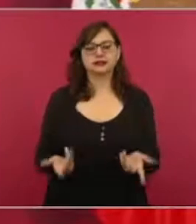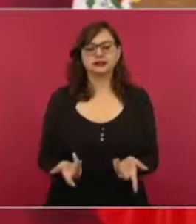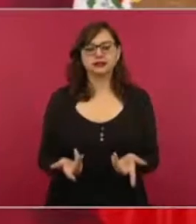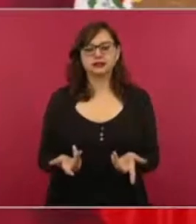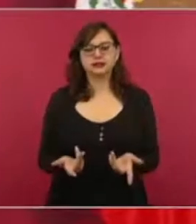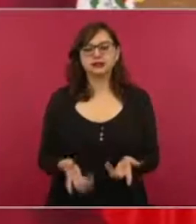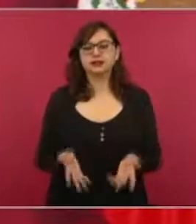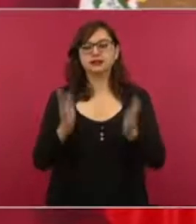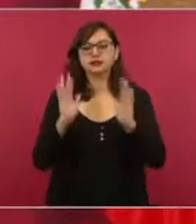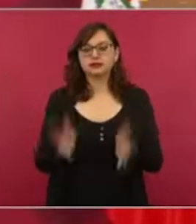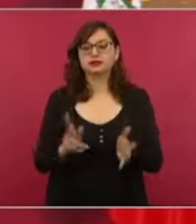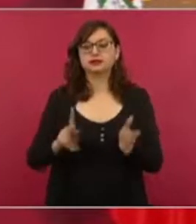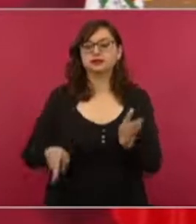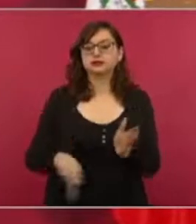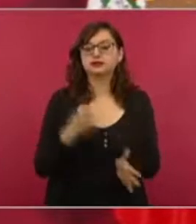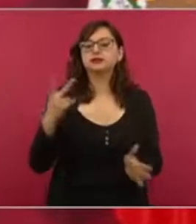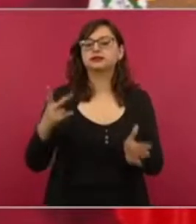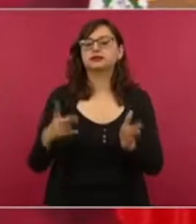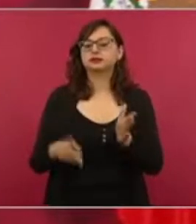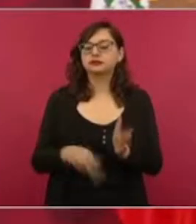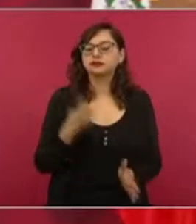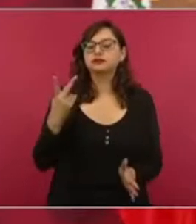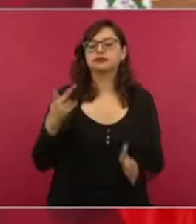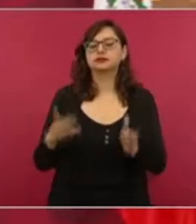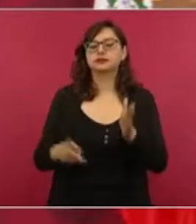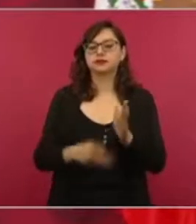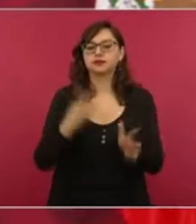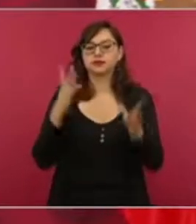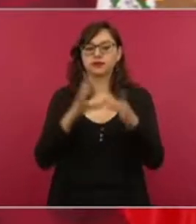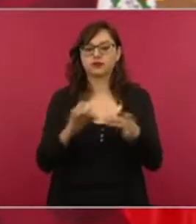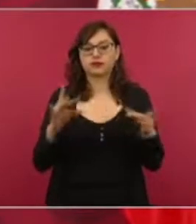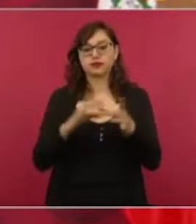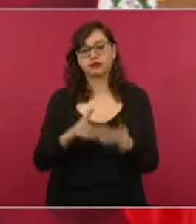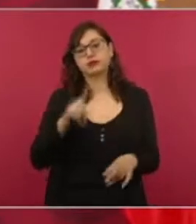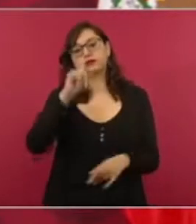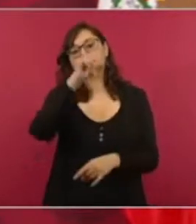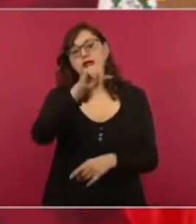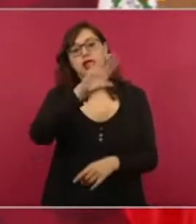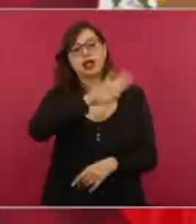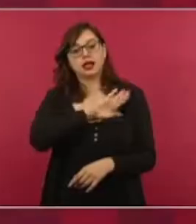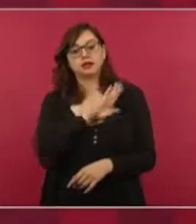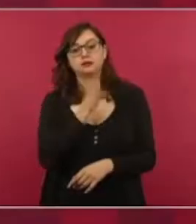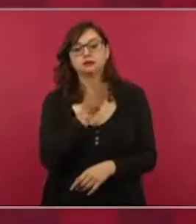Ya lo hemos dicho, una familia en España